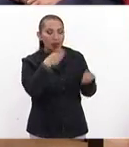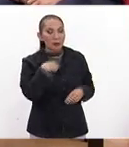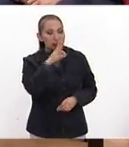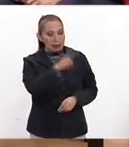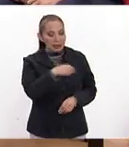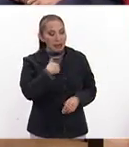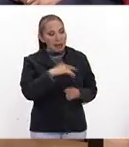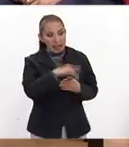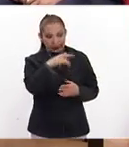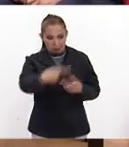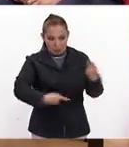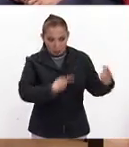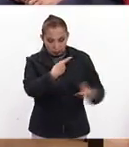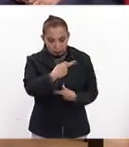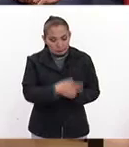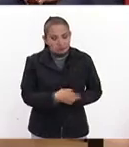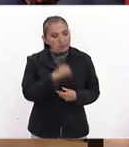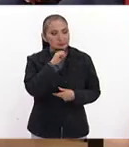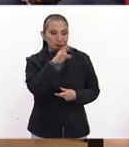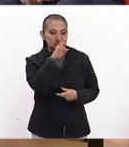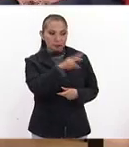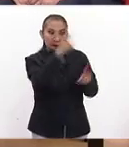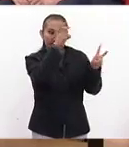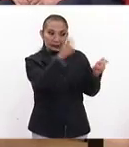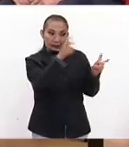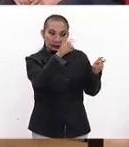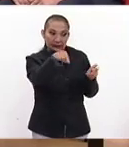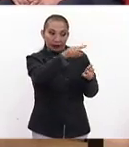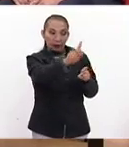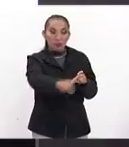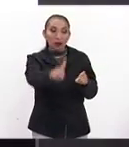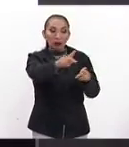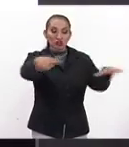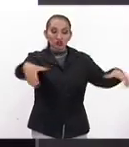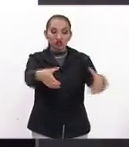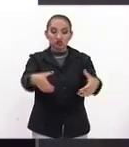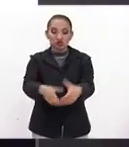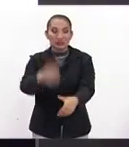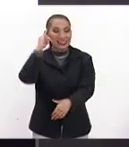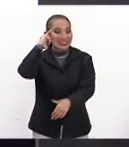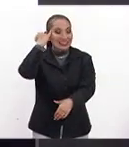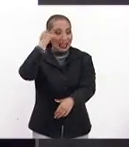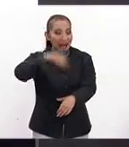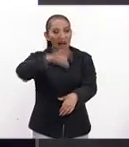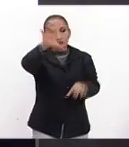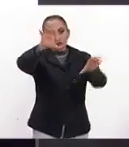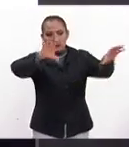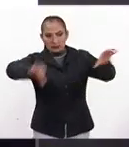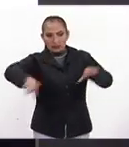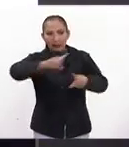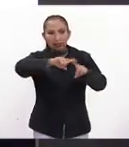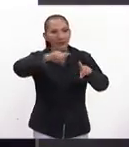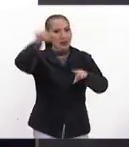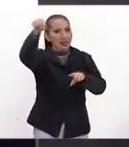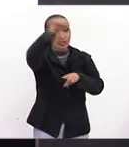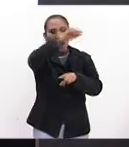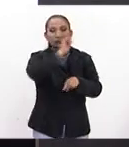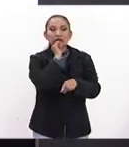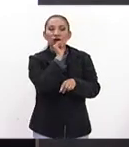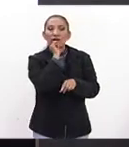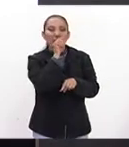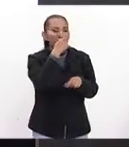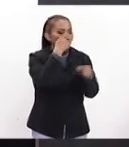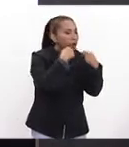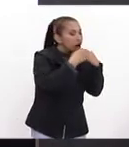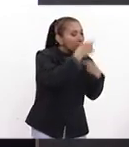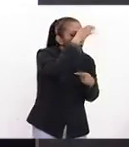Sergio Sevilla, muchas gracias por las preguntas. Sí, pues el tema de pueblos indígenas, en la Ciudad de México tenemos pueblos y barrios originarios, no tenemos todavía un